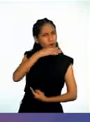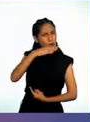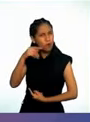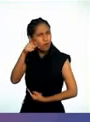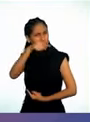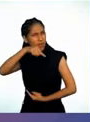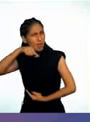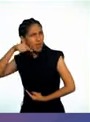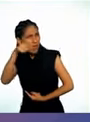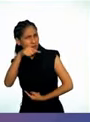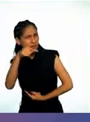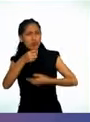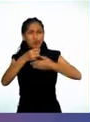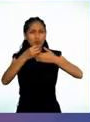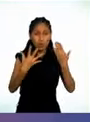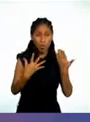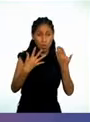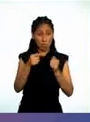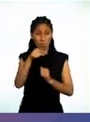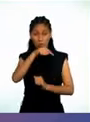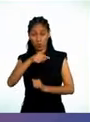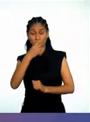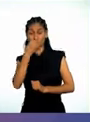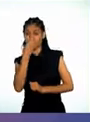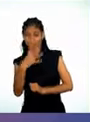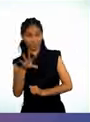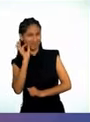souls chao